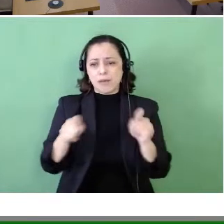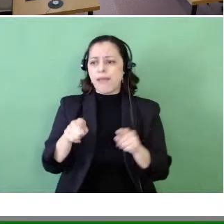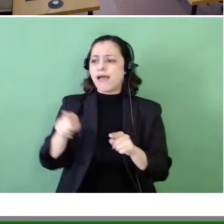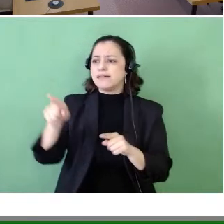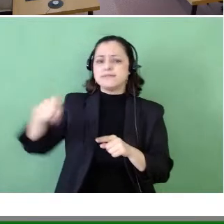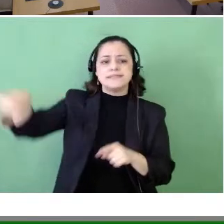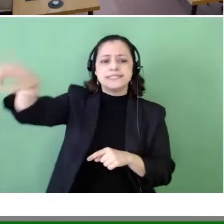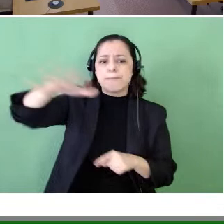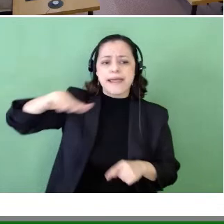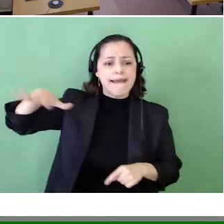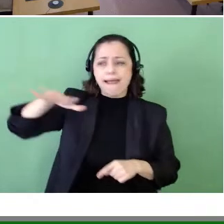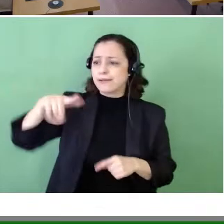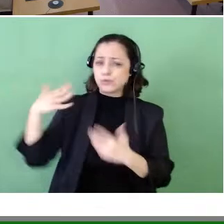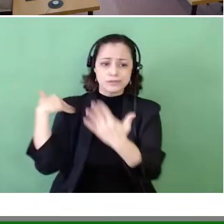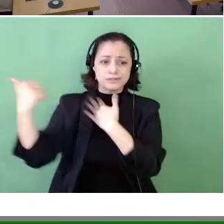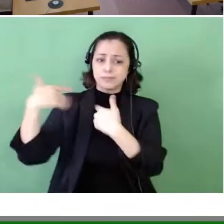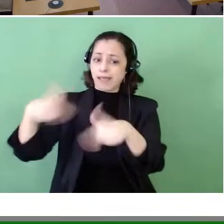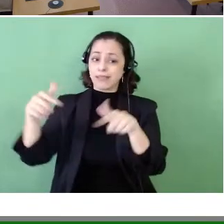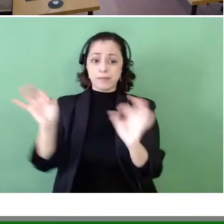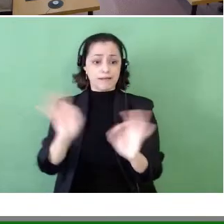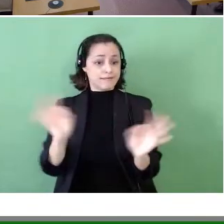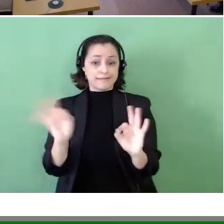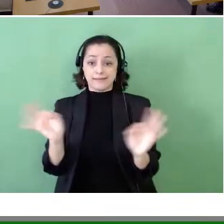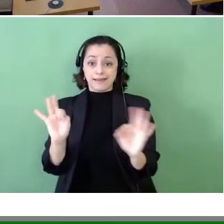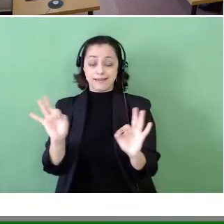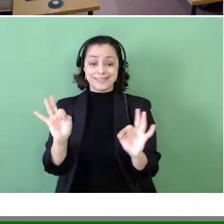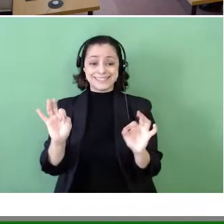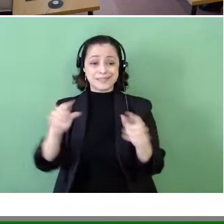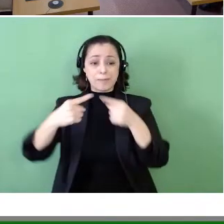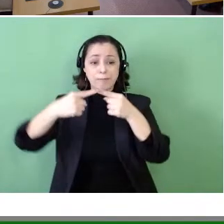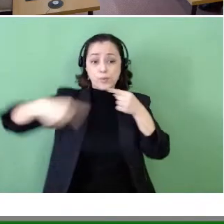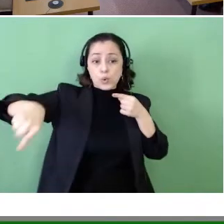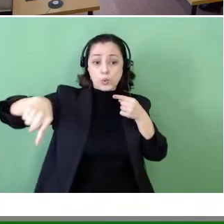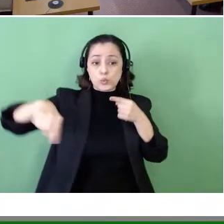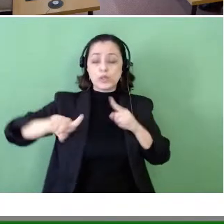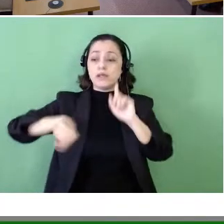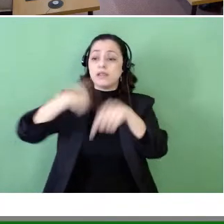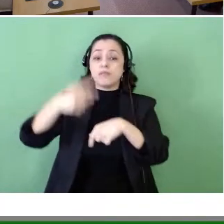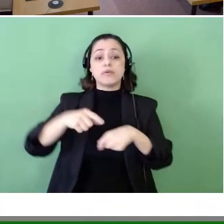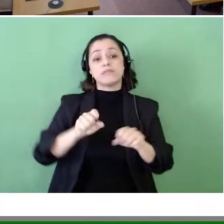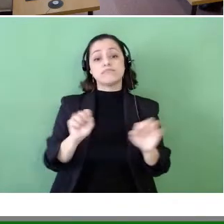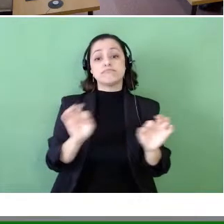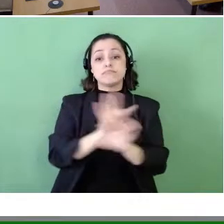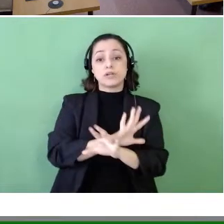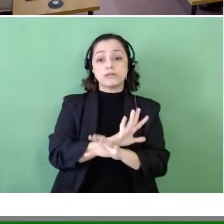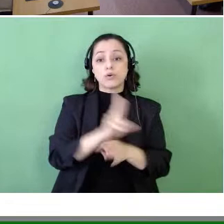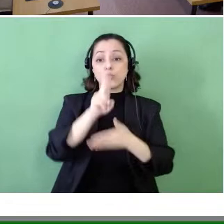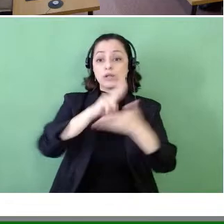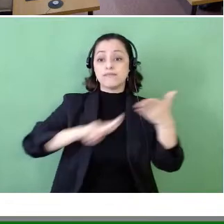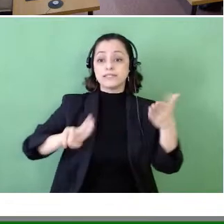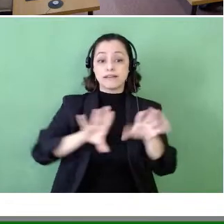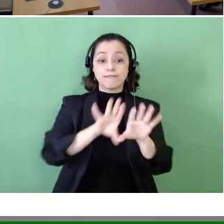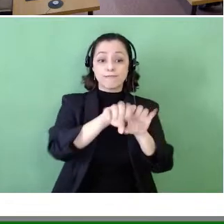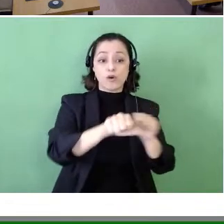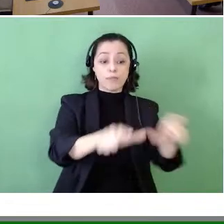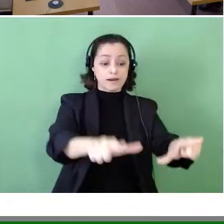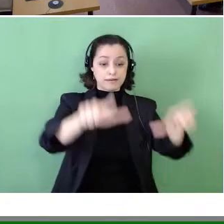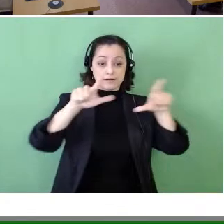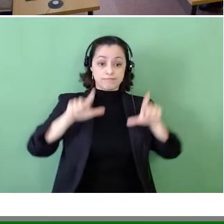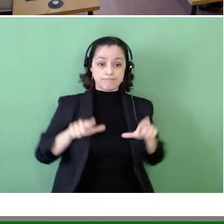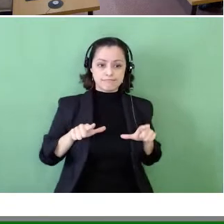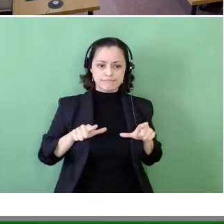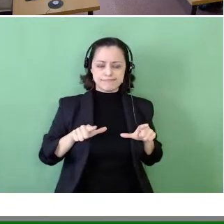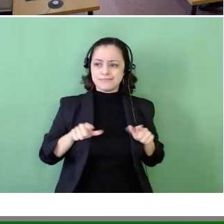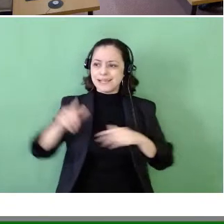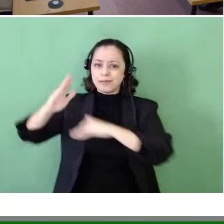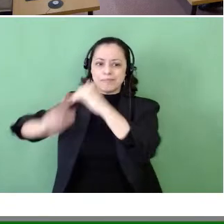que no se utiliza en el mercado de trabajo. Y cuando sale de la universidad, no sabe hacer lo que